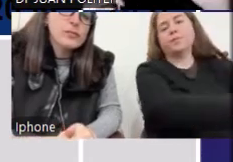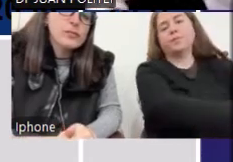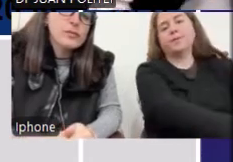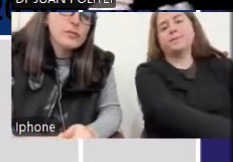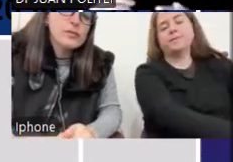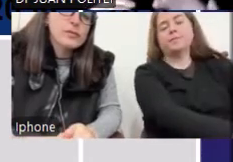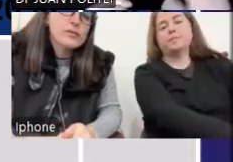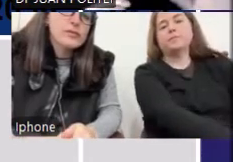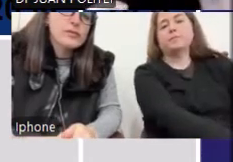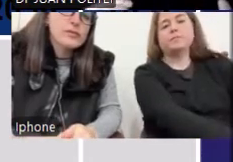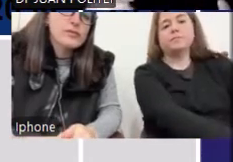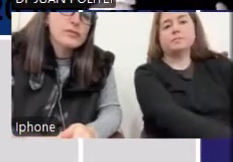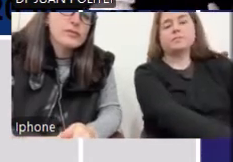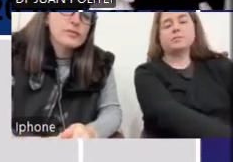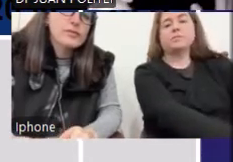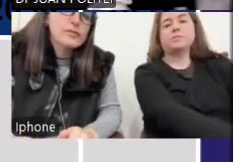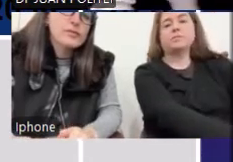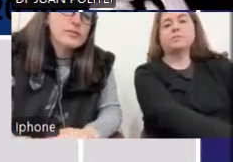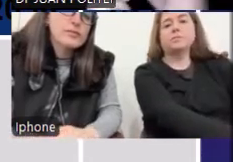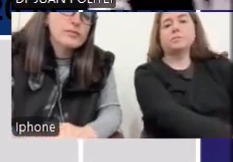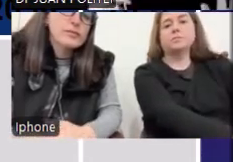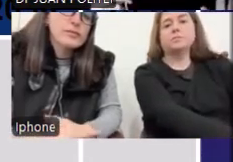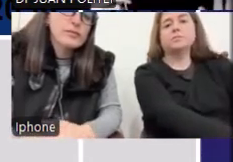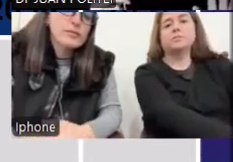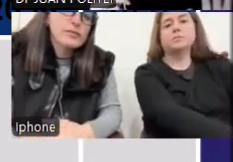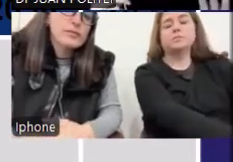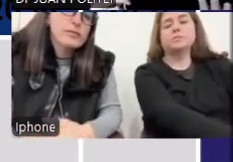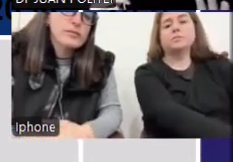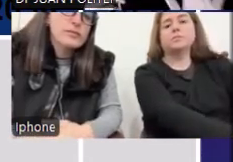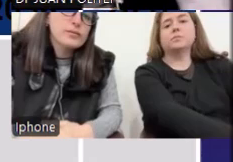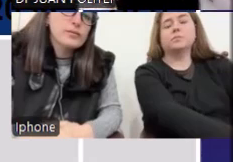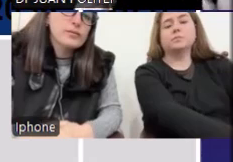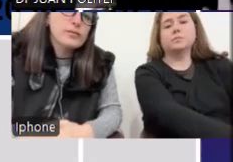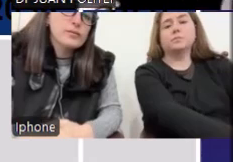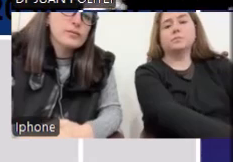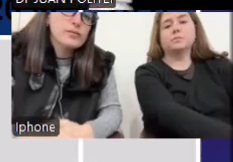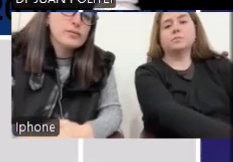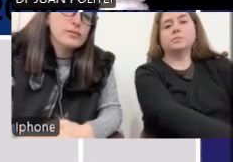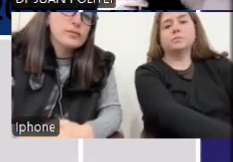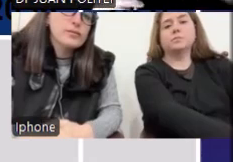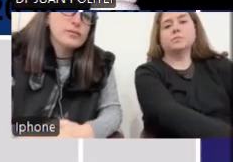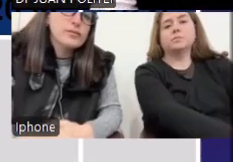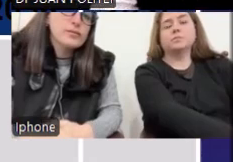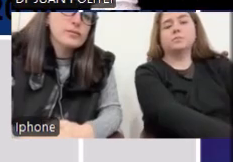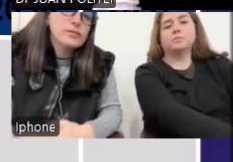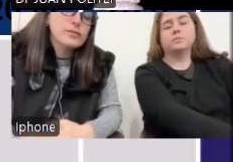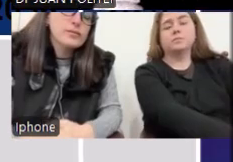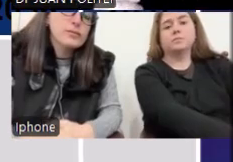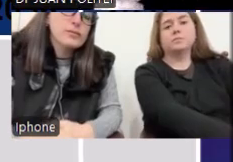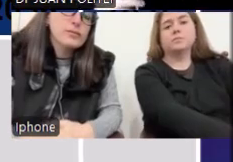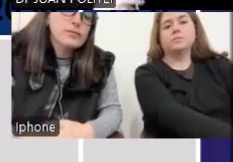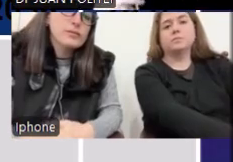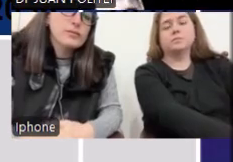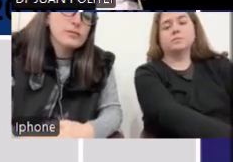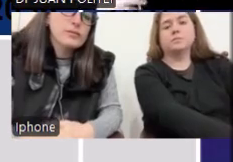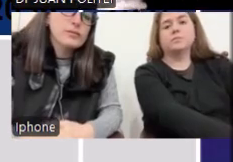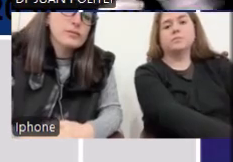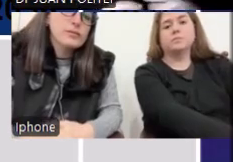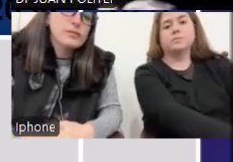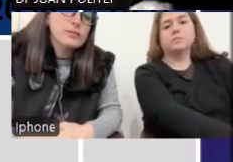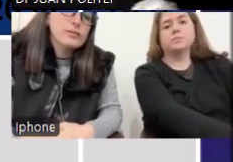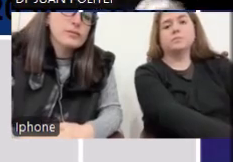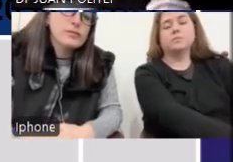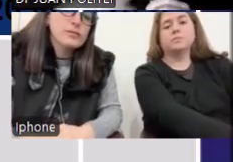digamos, son muy rígidos, muy rigurosos. Para empezar un protocolo así, hace 3 años que se está trabajando para